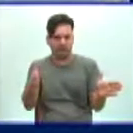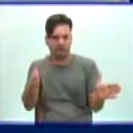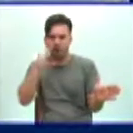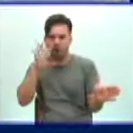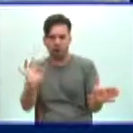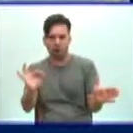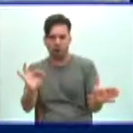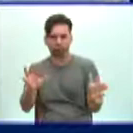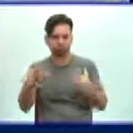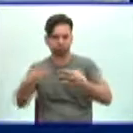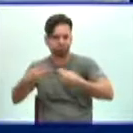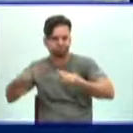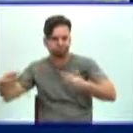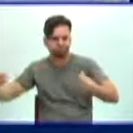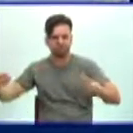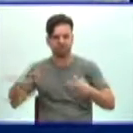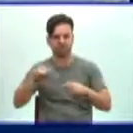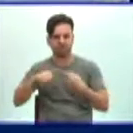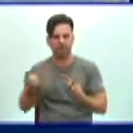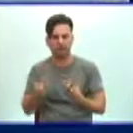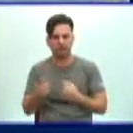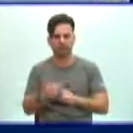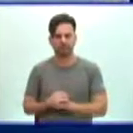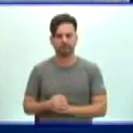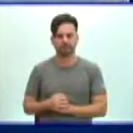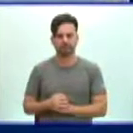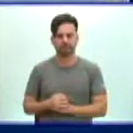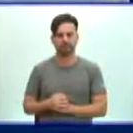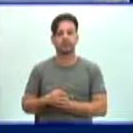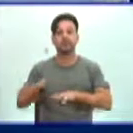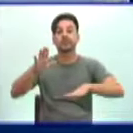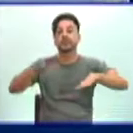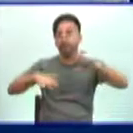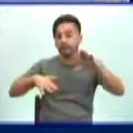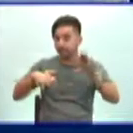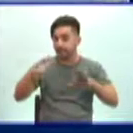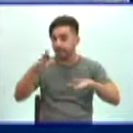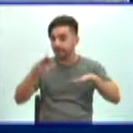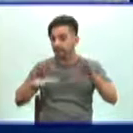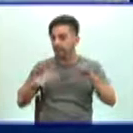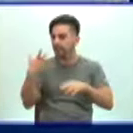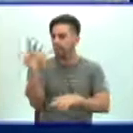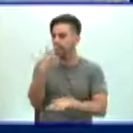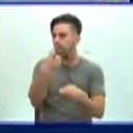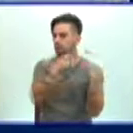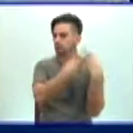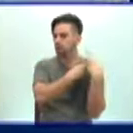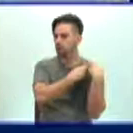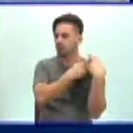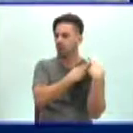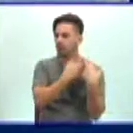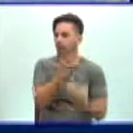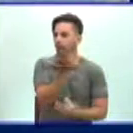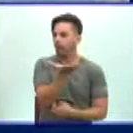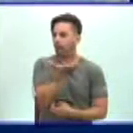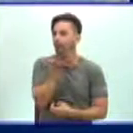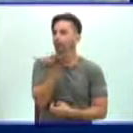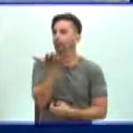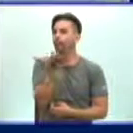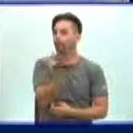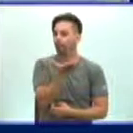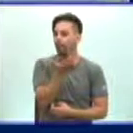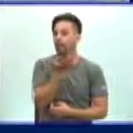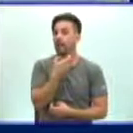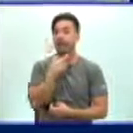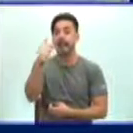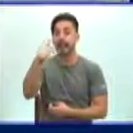partir precisamente de la influencia de los vientos sobre estas regiones. En el caso de Cuba, que